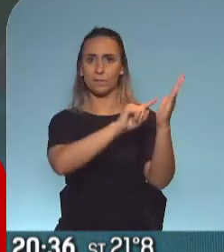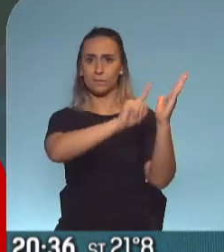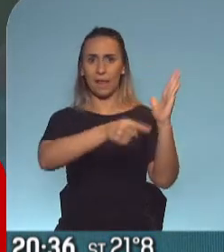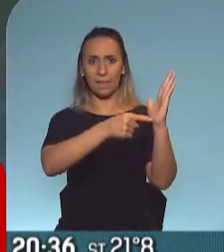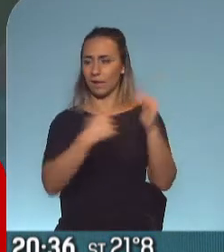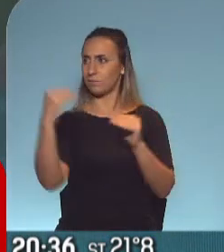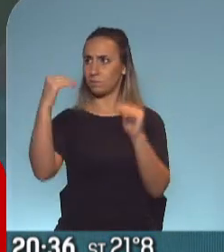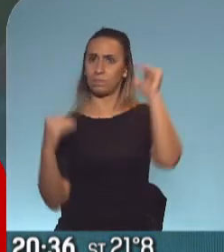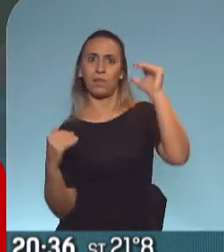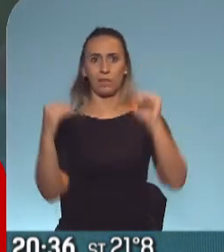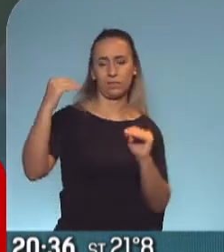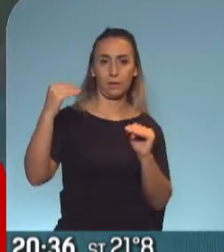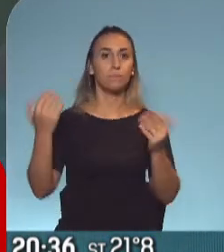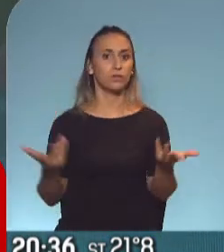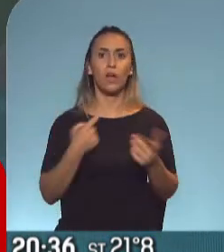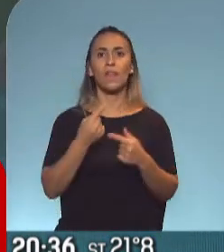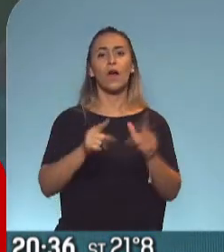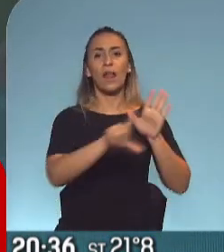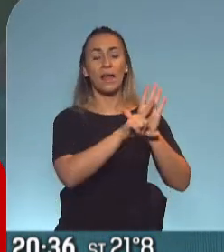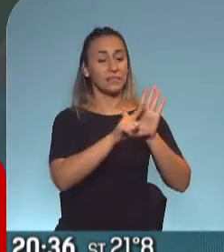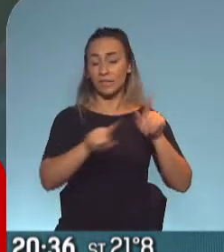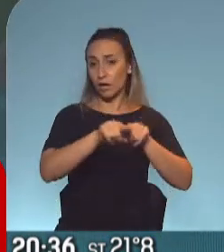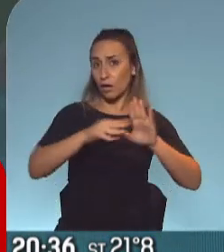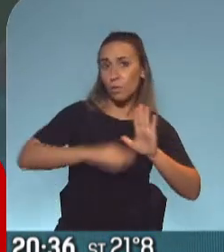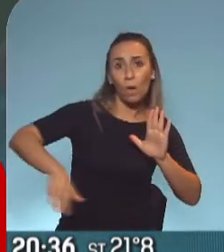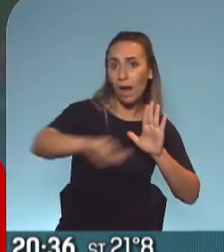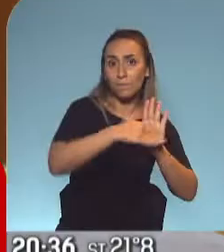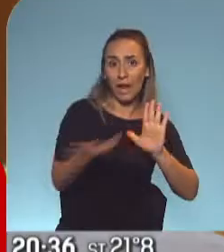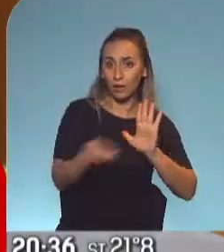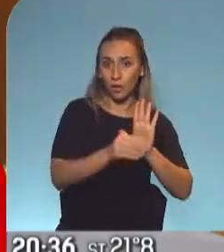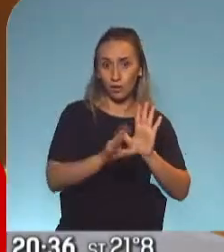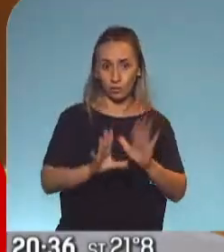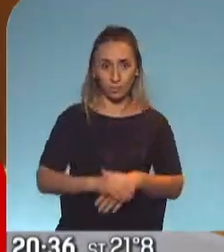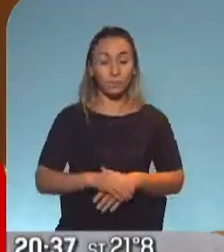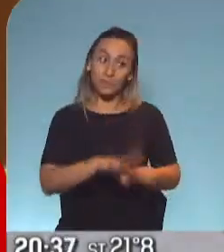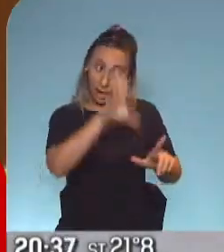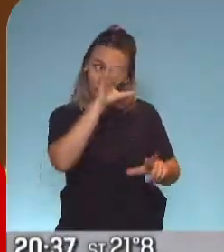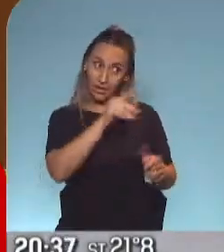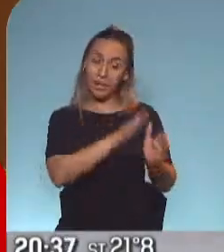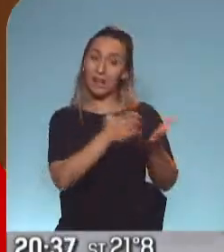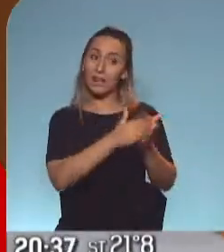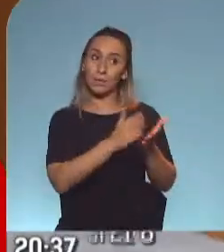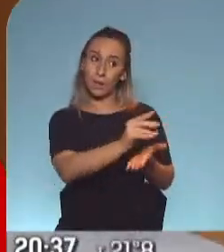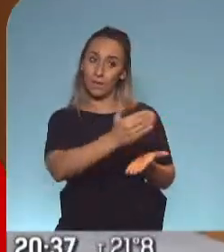decimos que la ley es igual para todos, pero hay algunos que son más iguales que otros. Muy bien, me debes un libro, acordate. Te debo un libro. Felicitas, a ver.